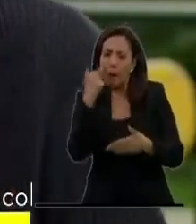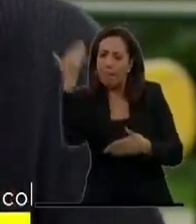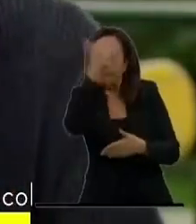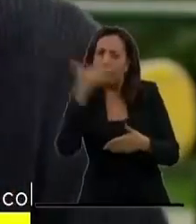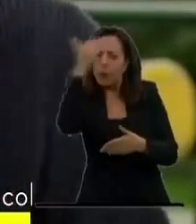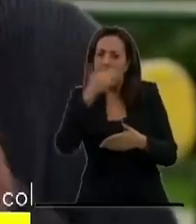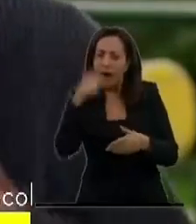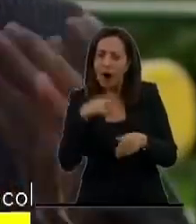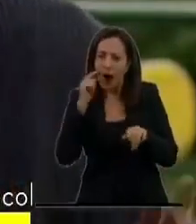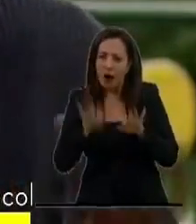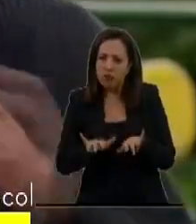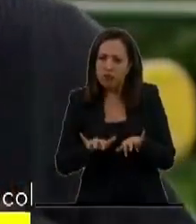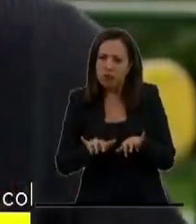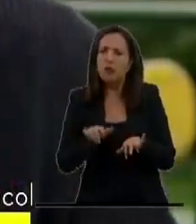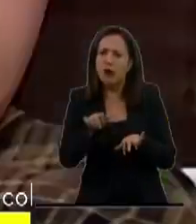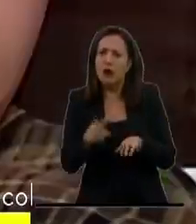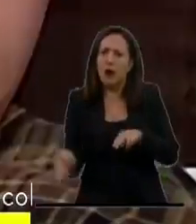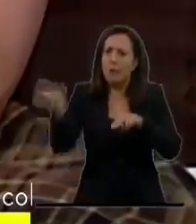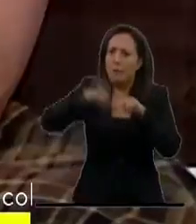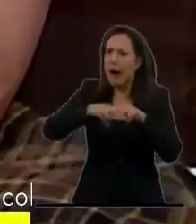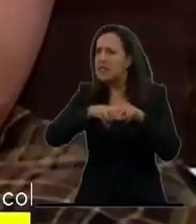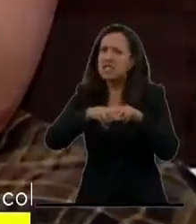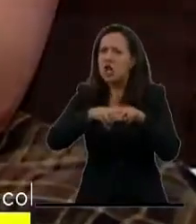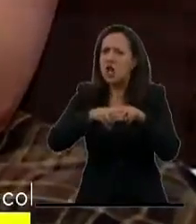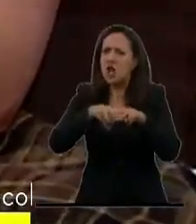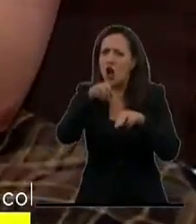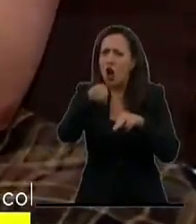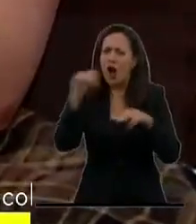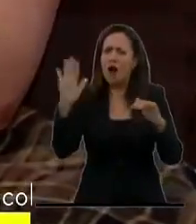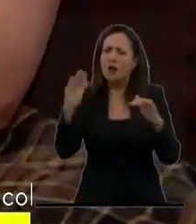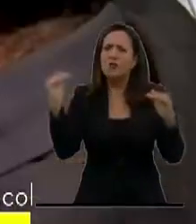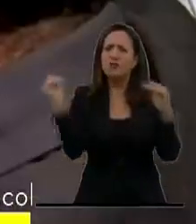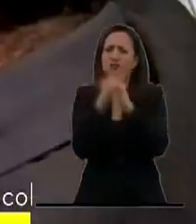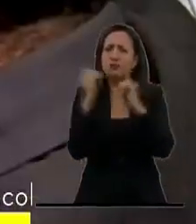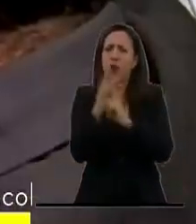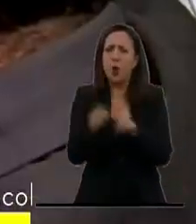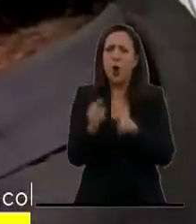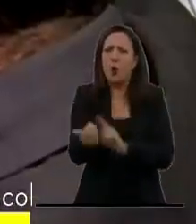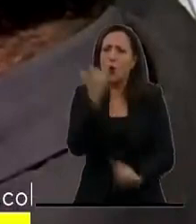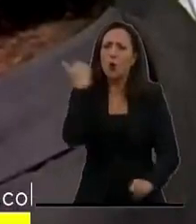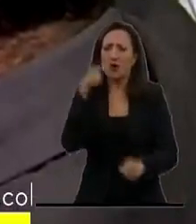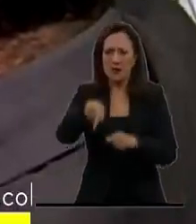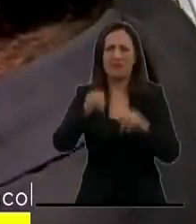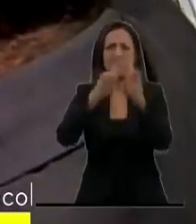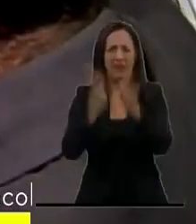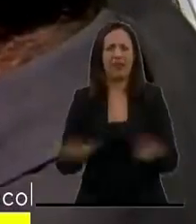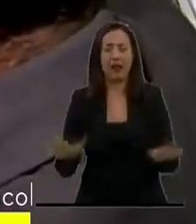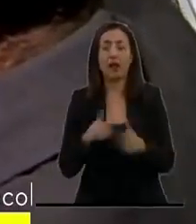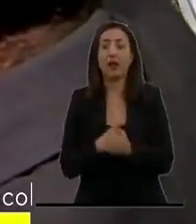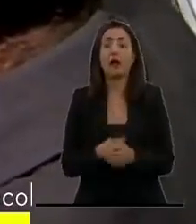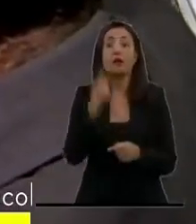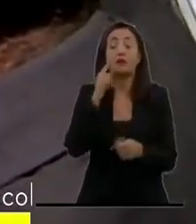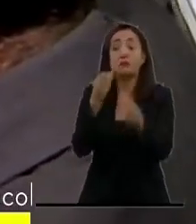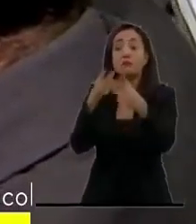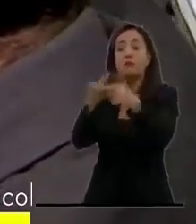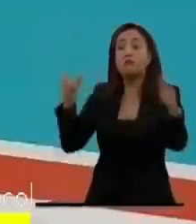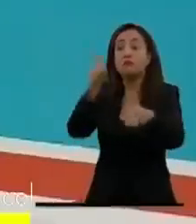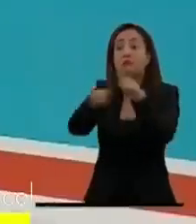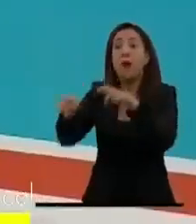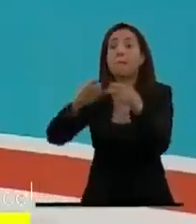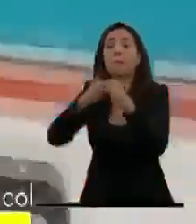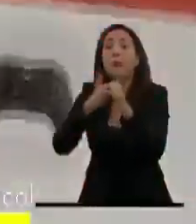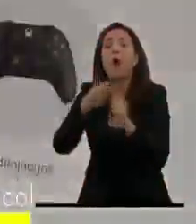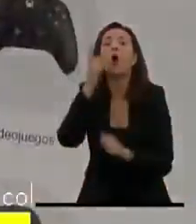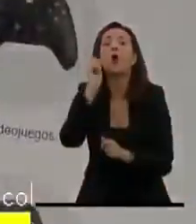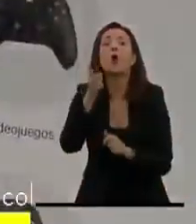yo puedo medir si en realidad me incrementaron o no ese ancho de banda. La cantidad de megas necesarios para no tener problemas con internet dependerá del